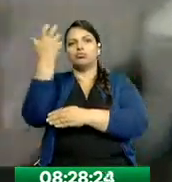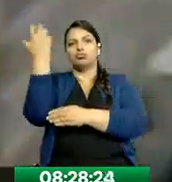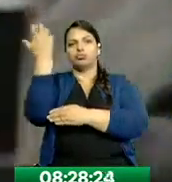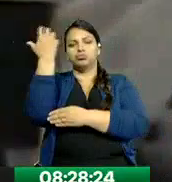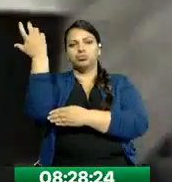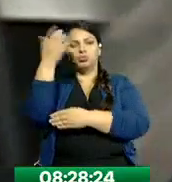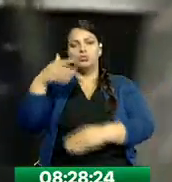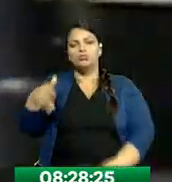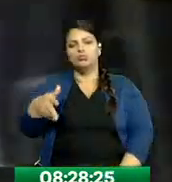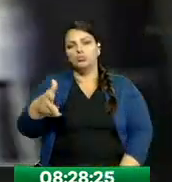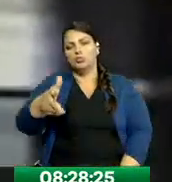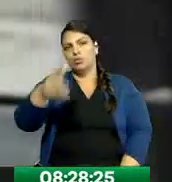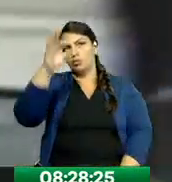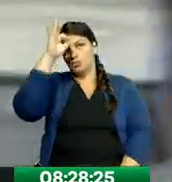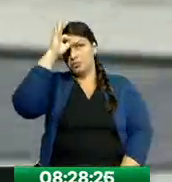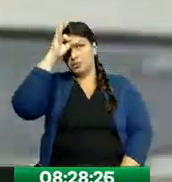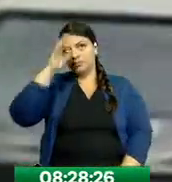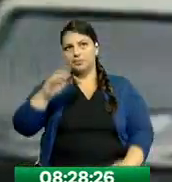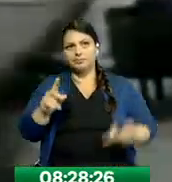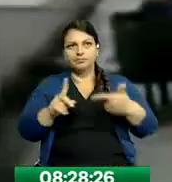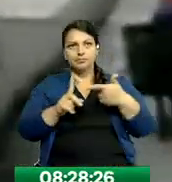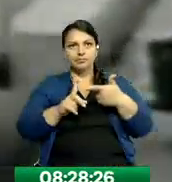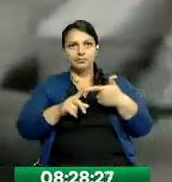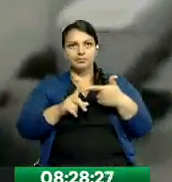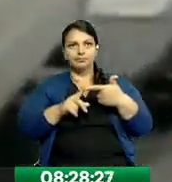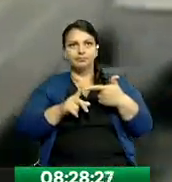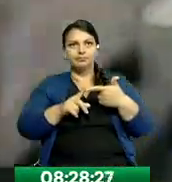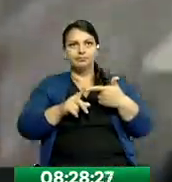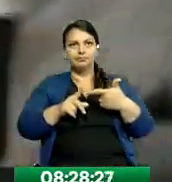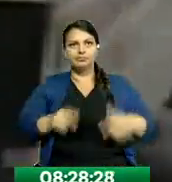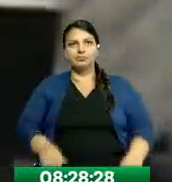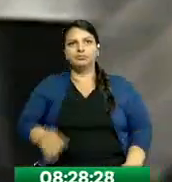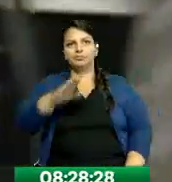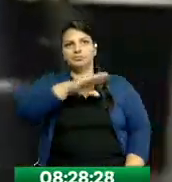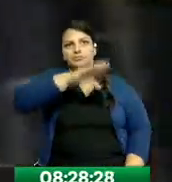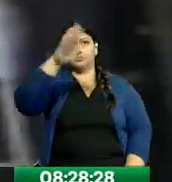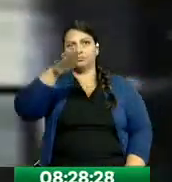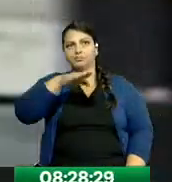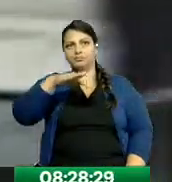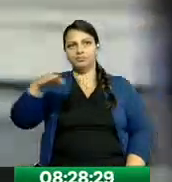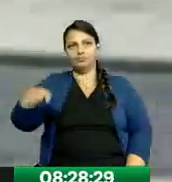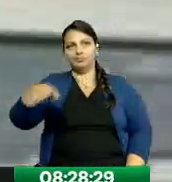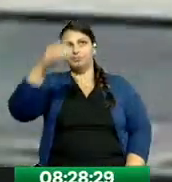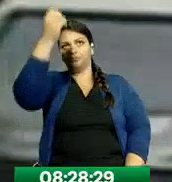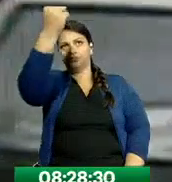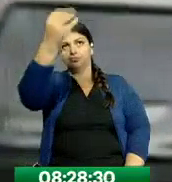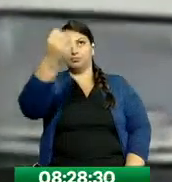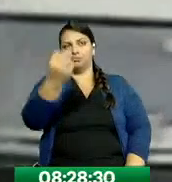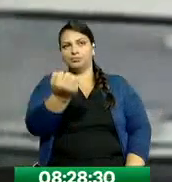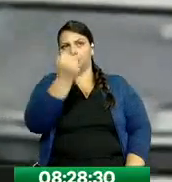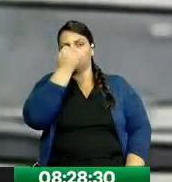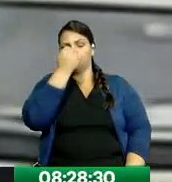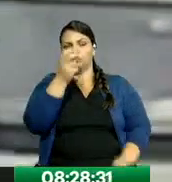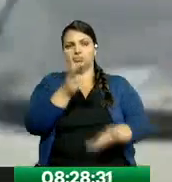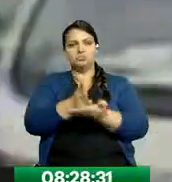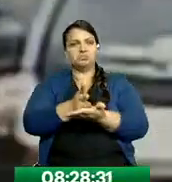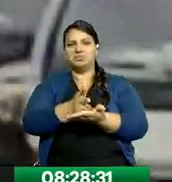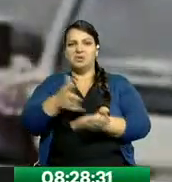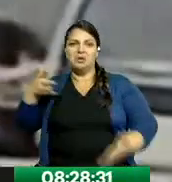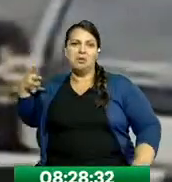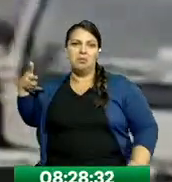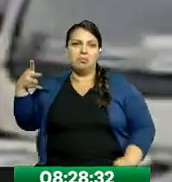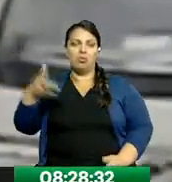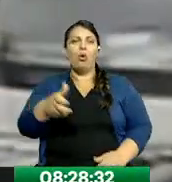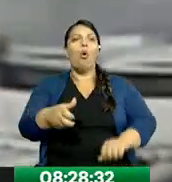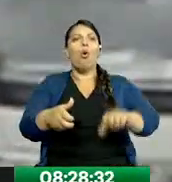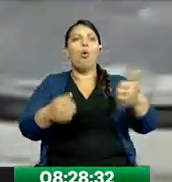Este video capta cuando una camioneta doble cabina se pasa la luz roja e impacta con la parte delantera de dos vehículos que